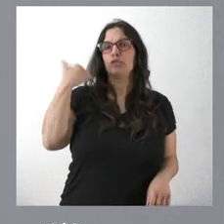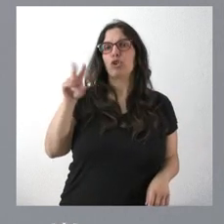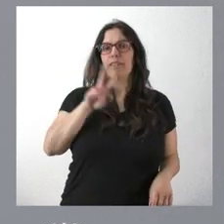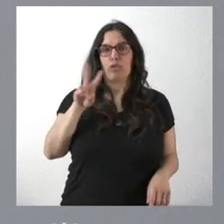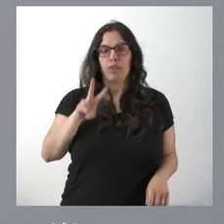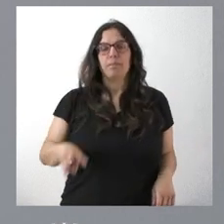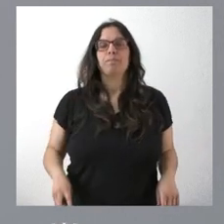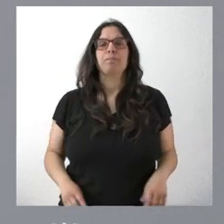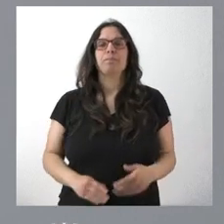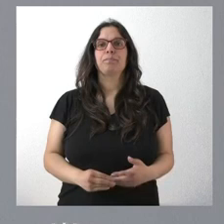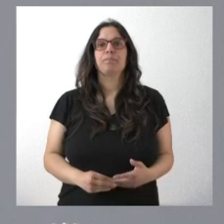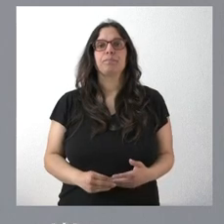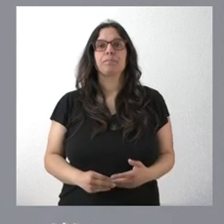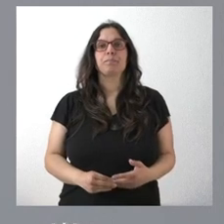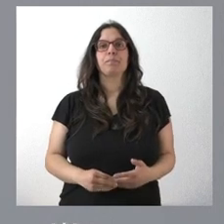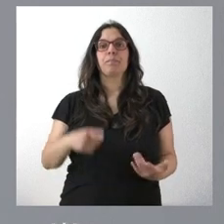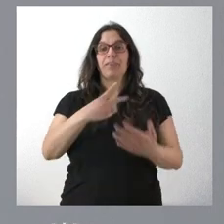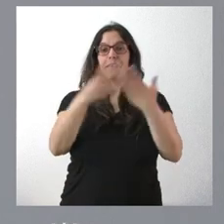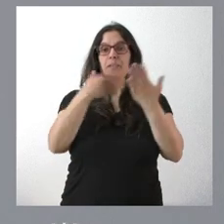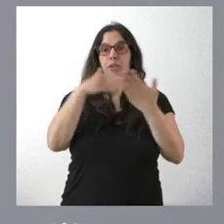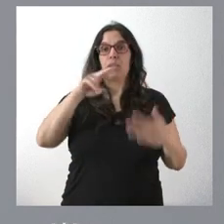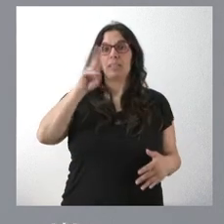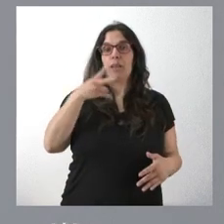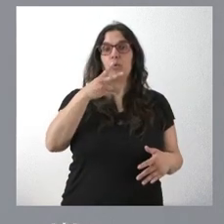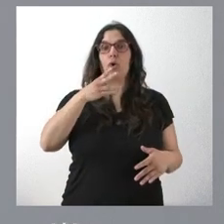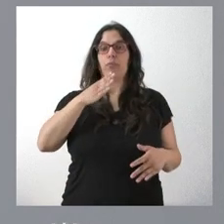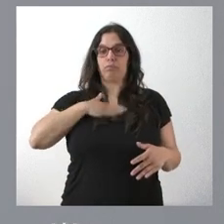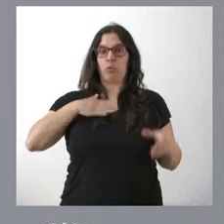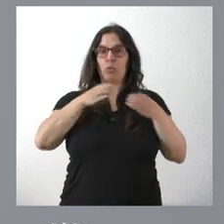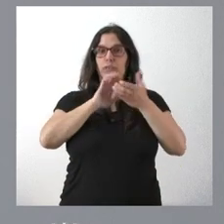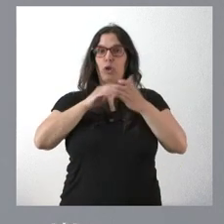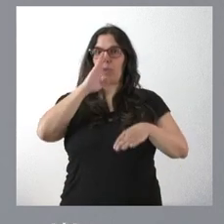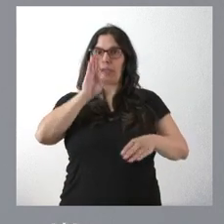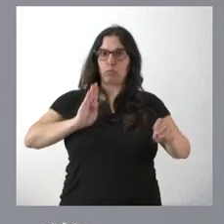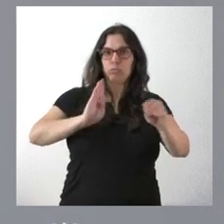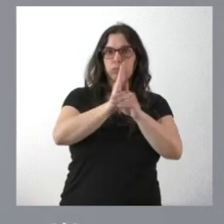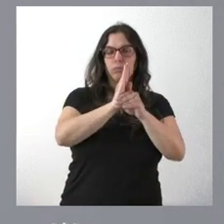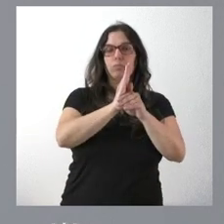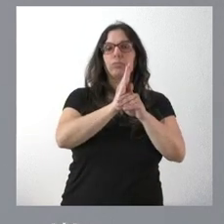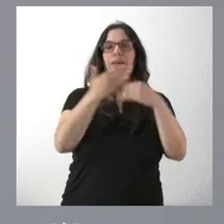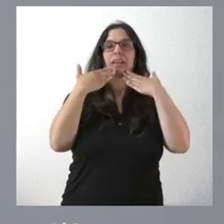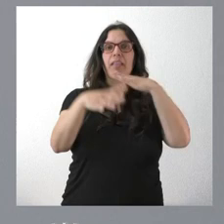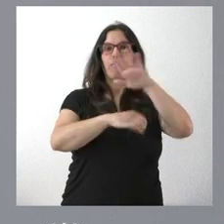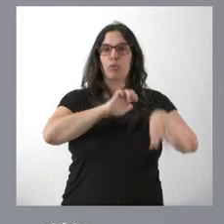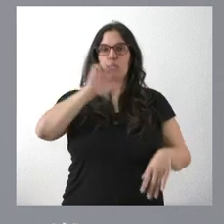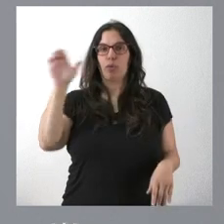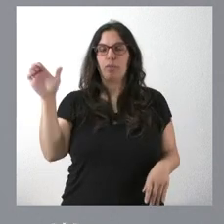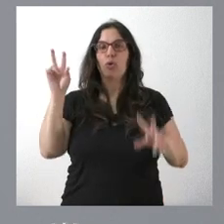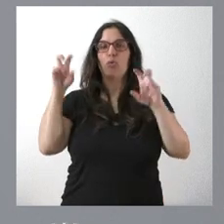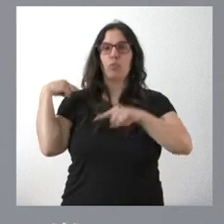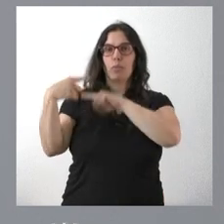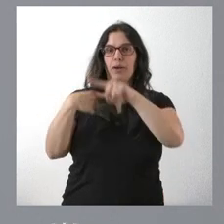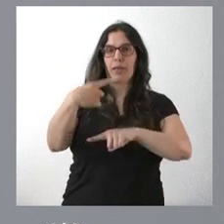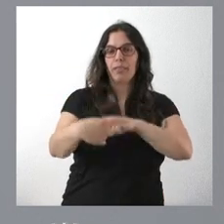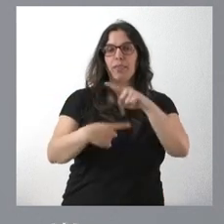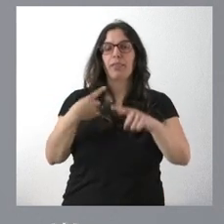Valladolid. Estos 17 millones de euros es la aportación directa de la Junta de Castilla y León, contando con fondos europeos de la nueva generación,